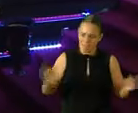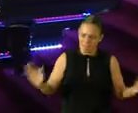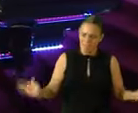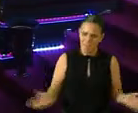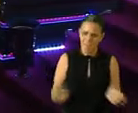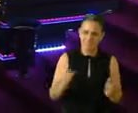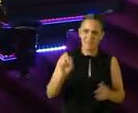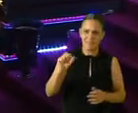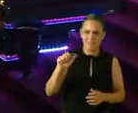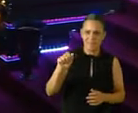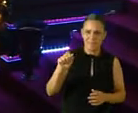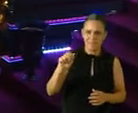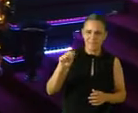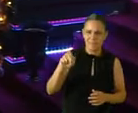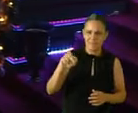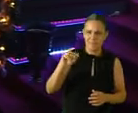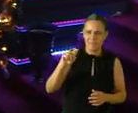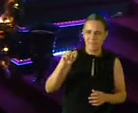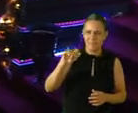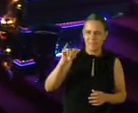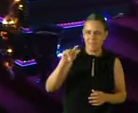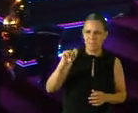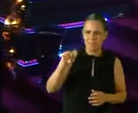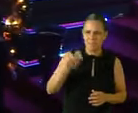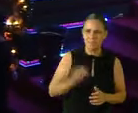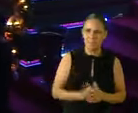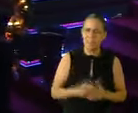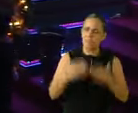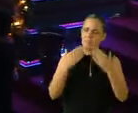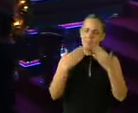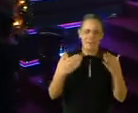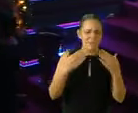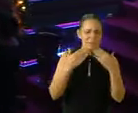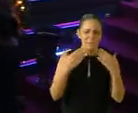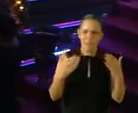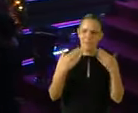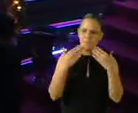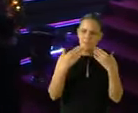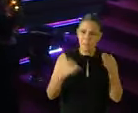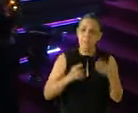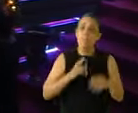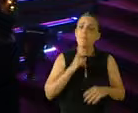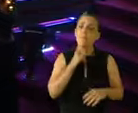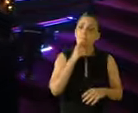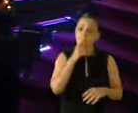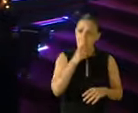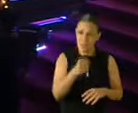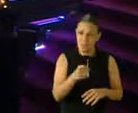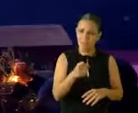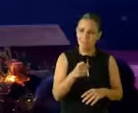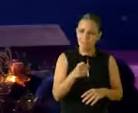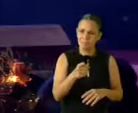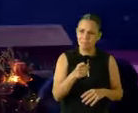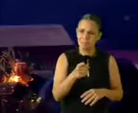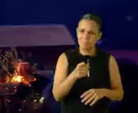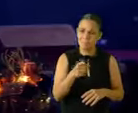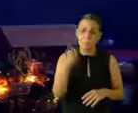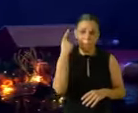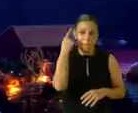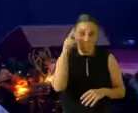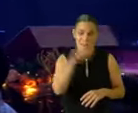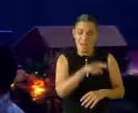Norma, adelante. Tommy. Gracias, gracias Samuel. De verdad que esto es una cosa, para eso